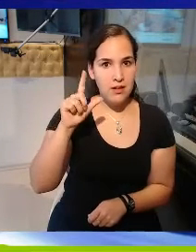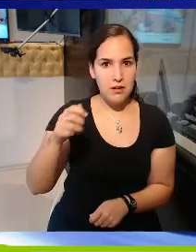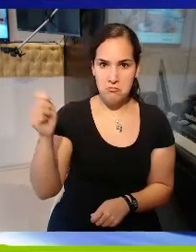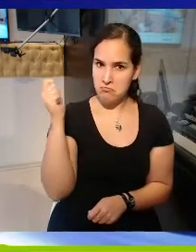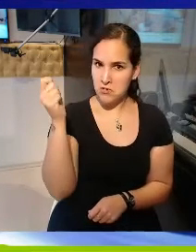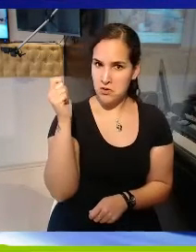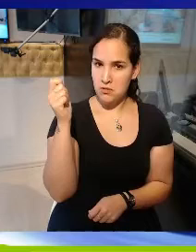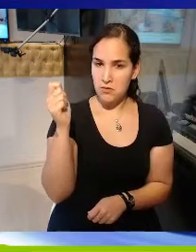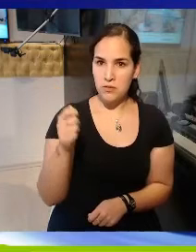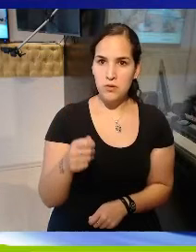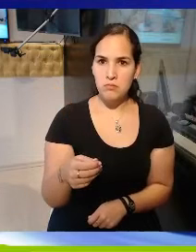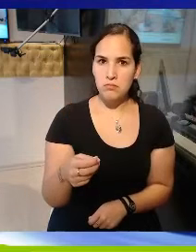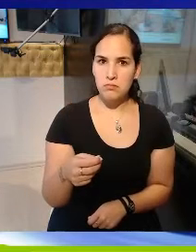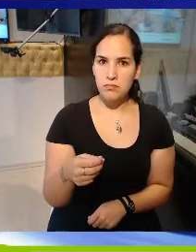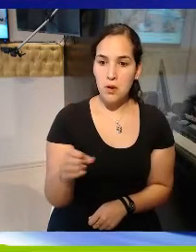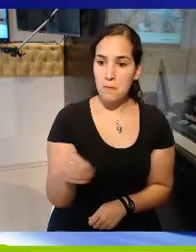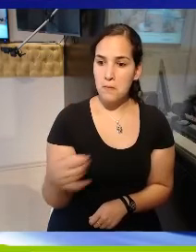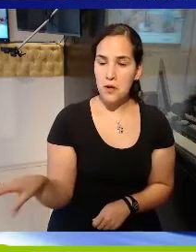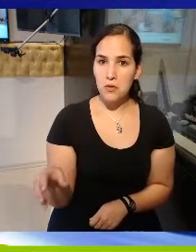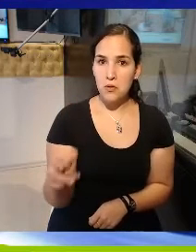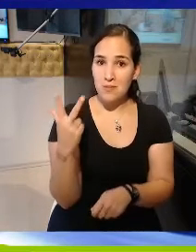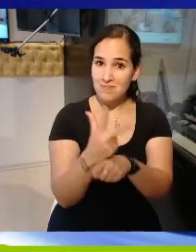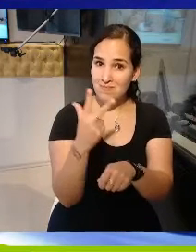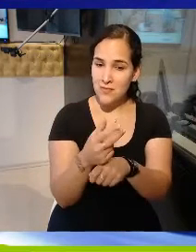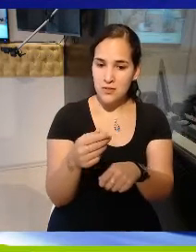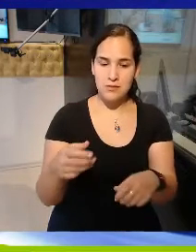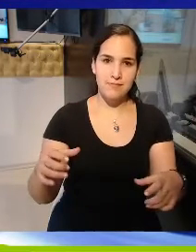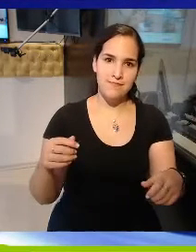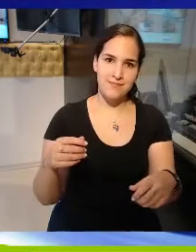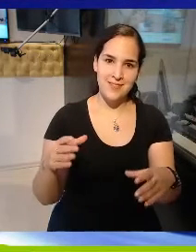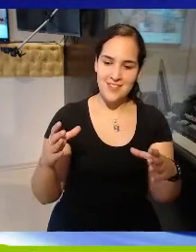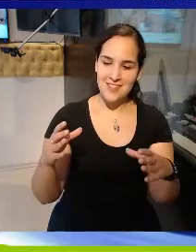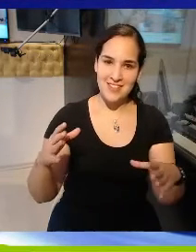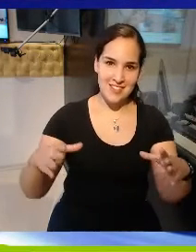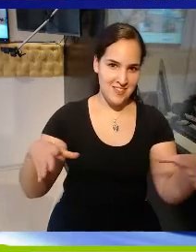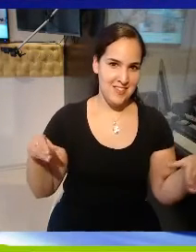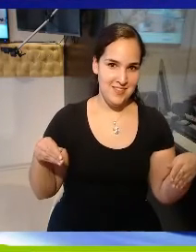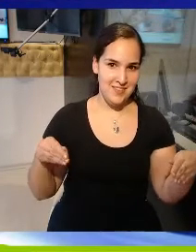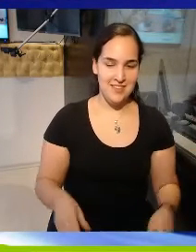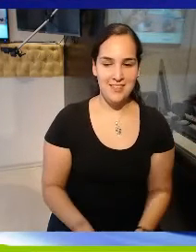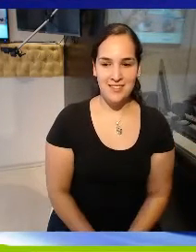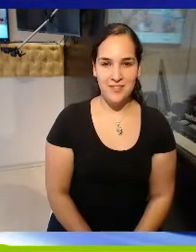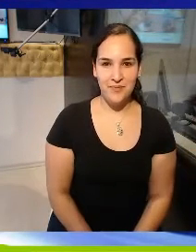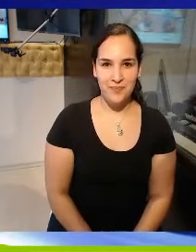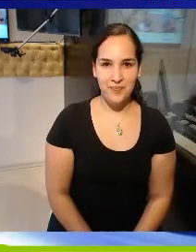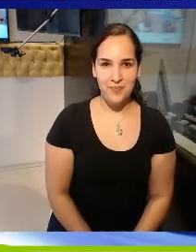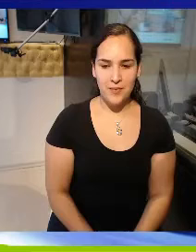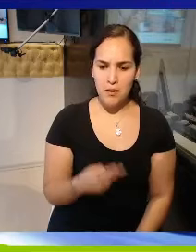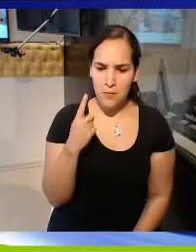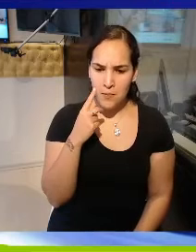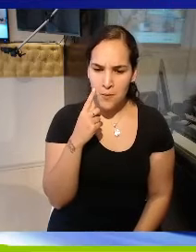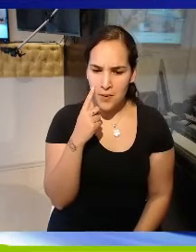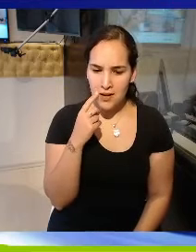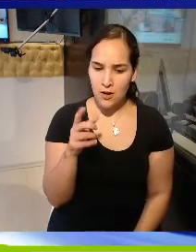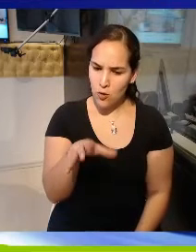perdió? Y no sé. En tres, querido. Míreme los datos. En tres. Los otros gatos. Las